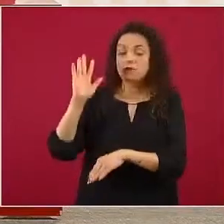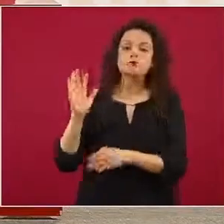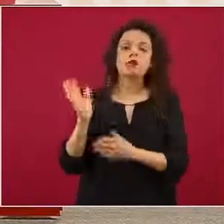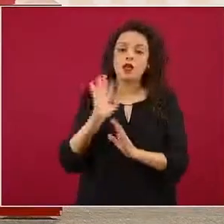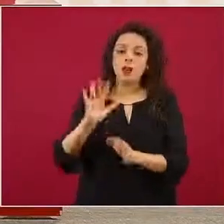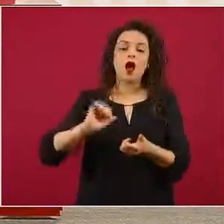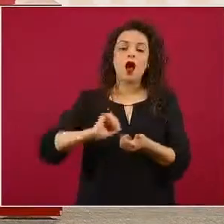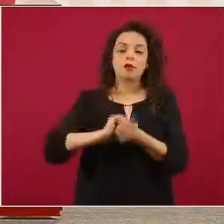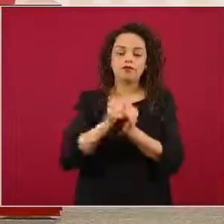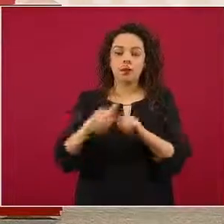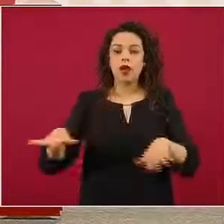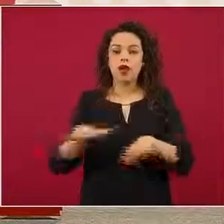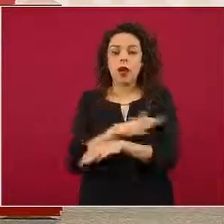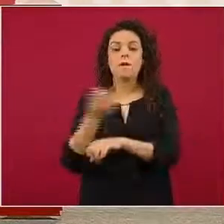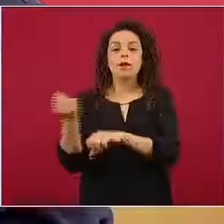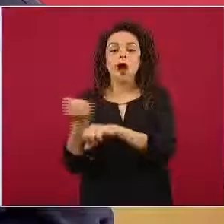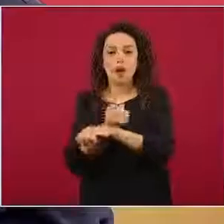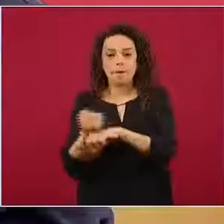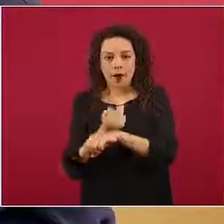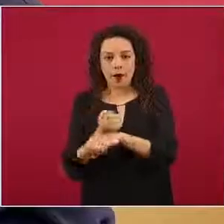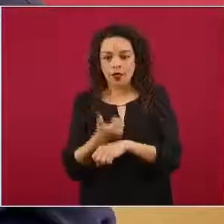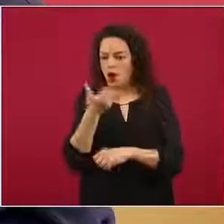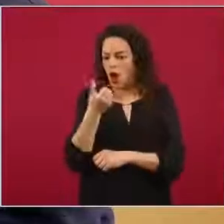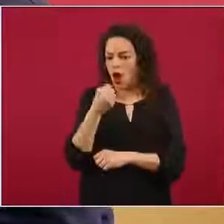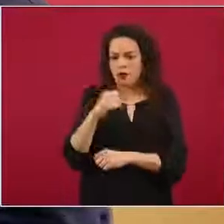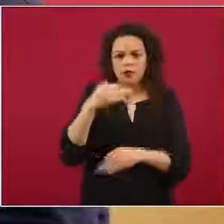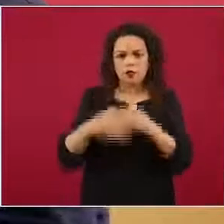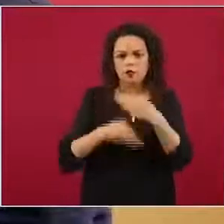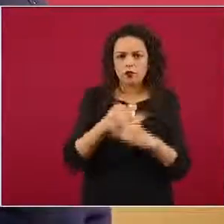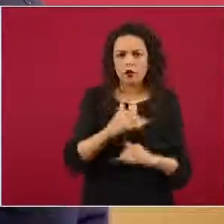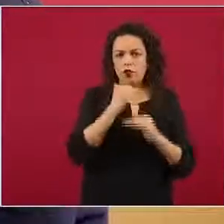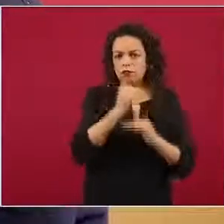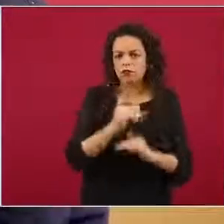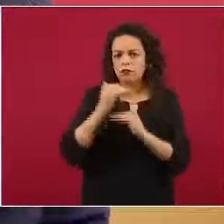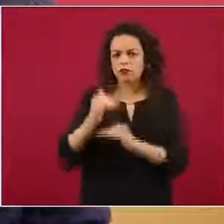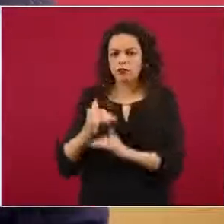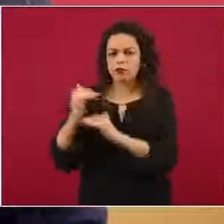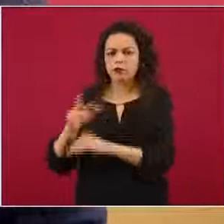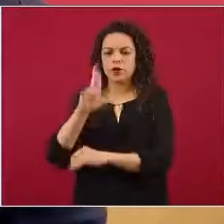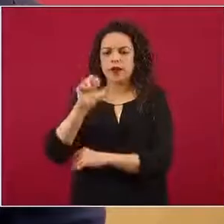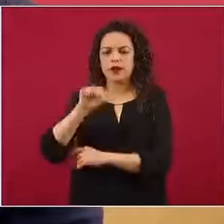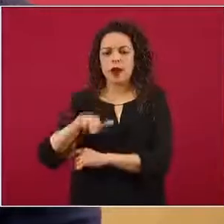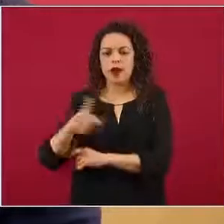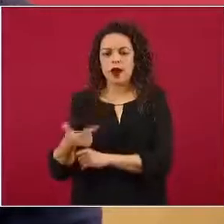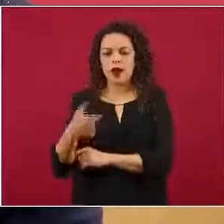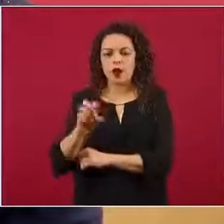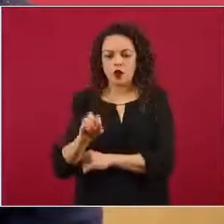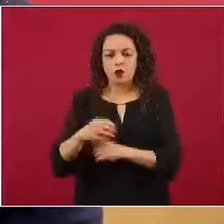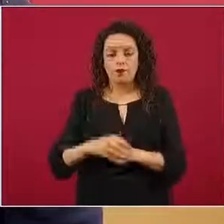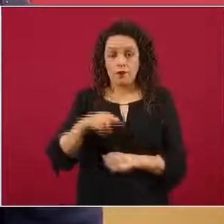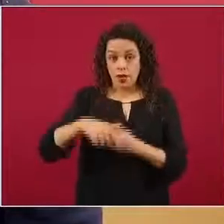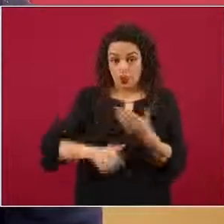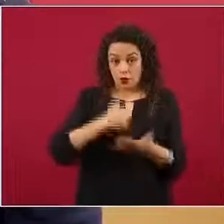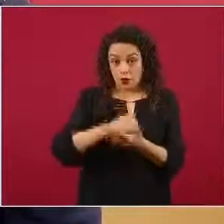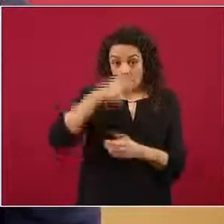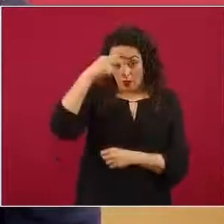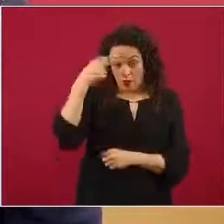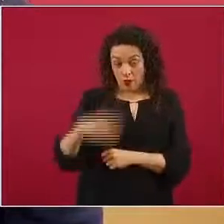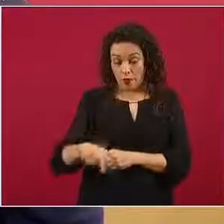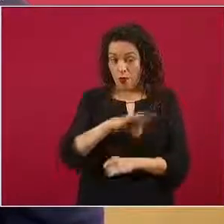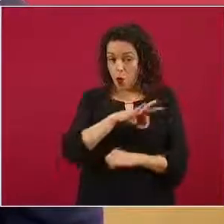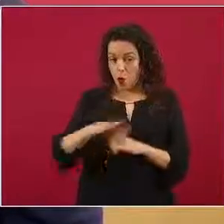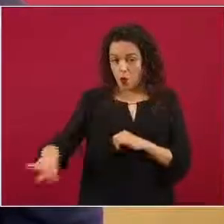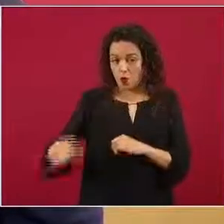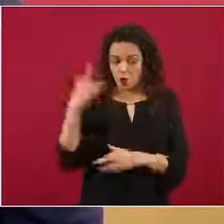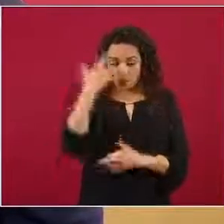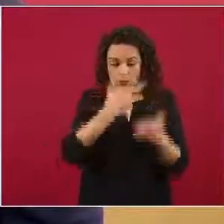al amarillo y así sucesivamente para todos los rangos. La Ciudad de México, en la última valoración para efectos del semáforo